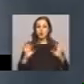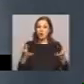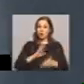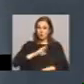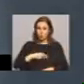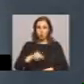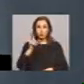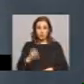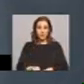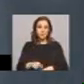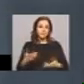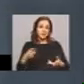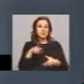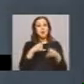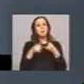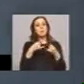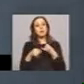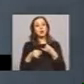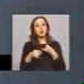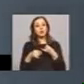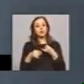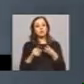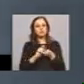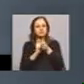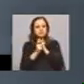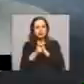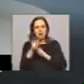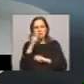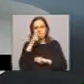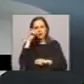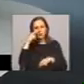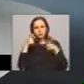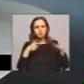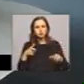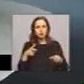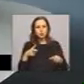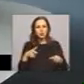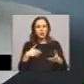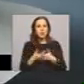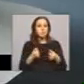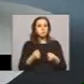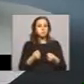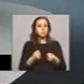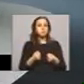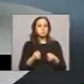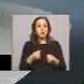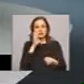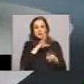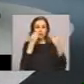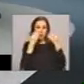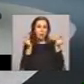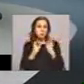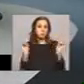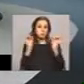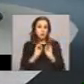mundo. Esos abismos han radicalizado al personal, es decir, una persona que no puede llegar a fin de mes, pues se cree cualquier cosa, además si están desinformados,